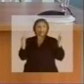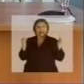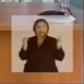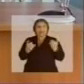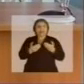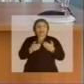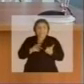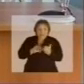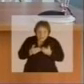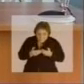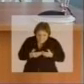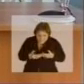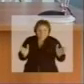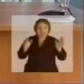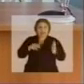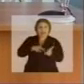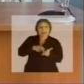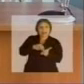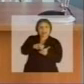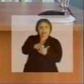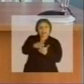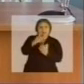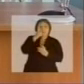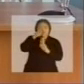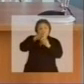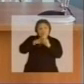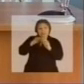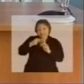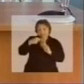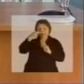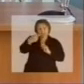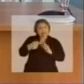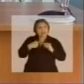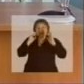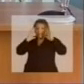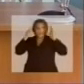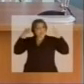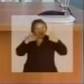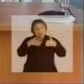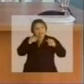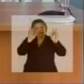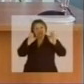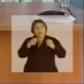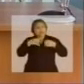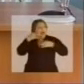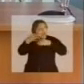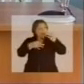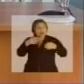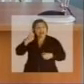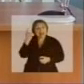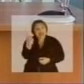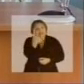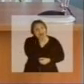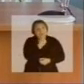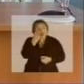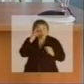De arranque De un Mes Entero Que le Vamos a Dedicar A